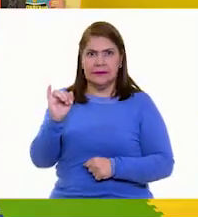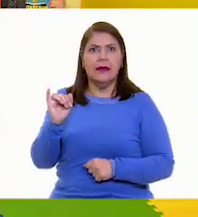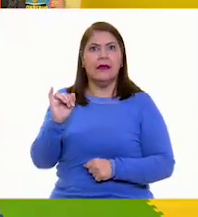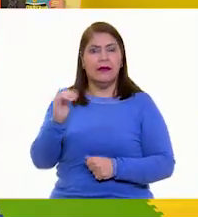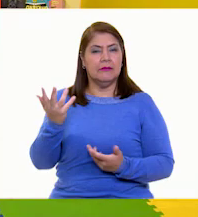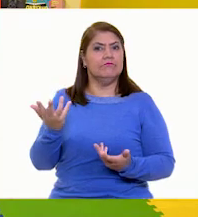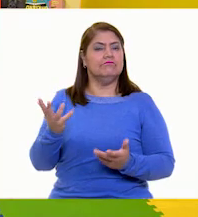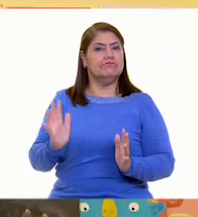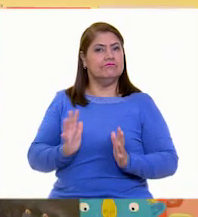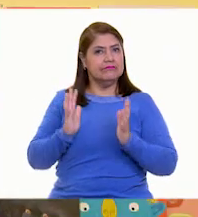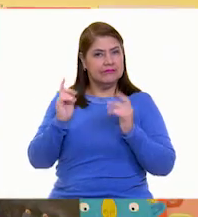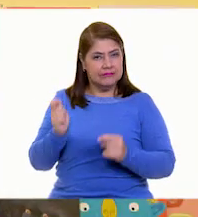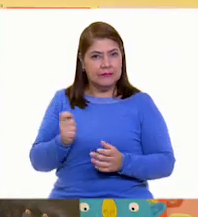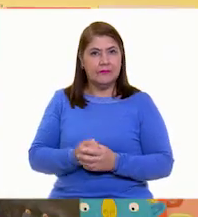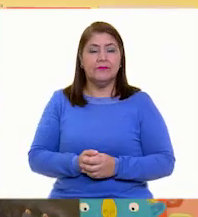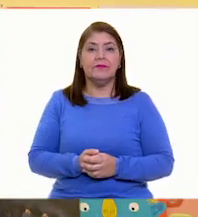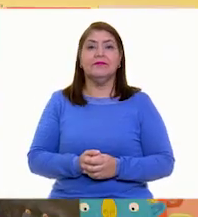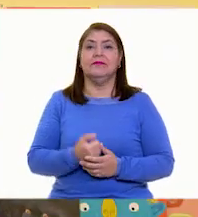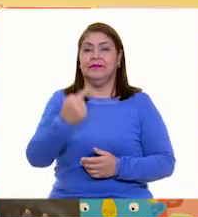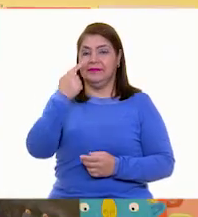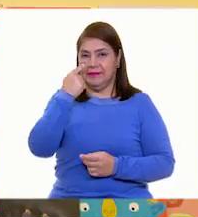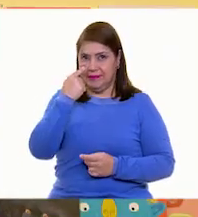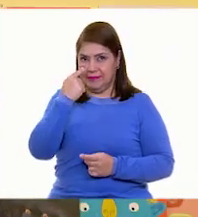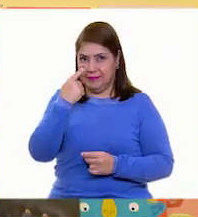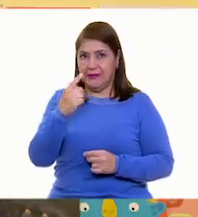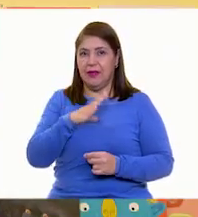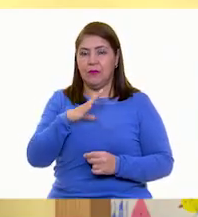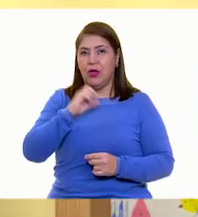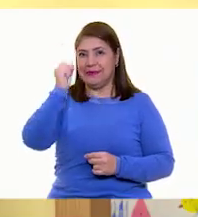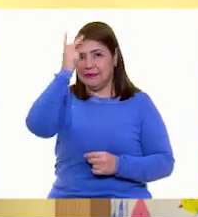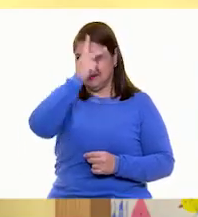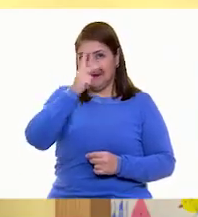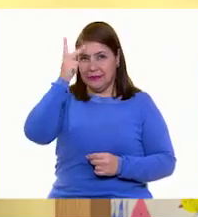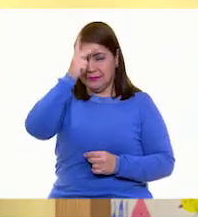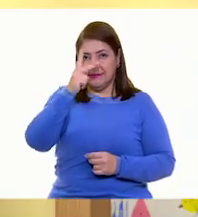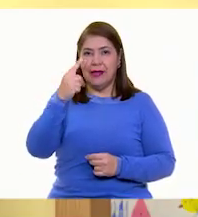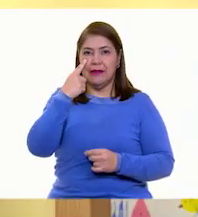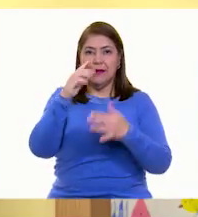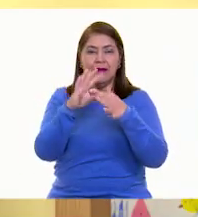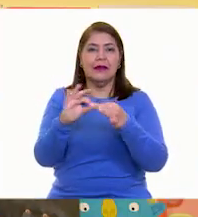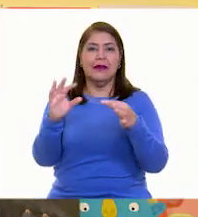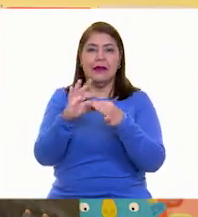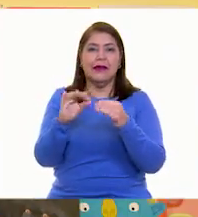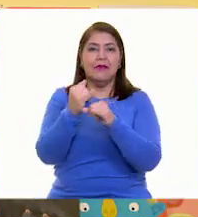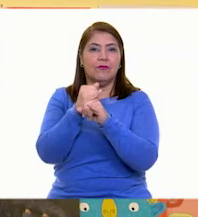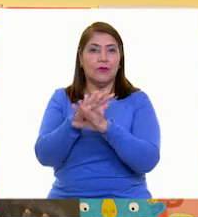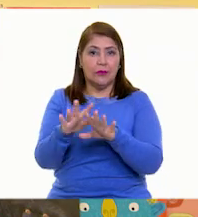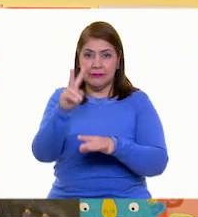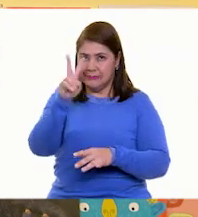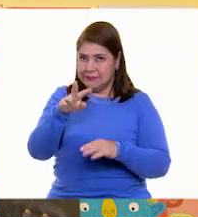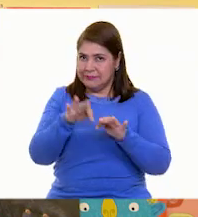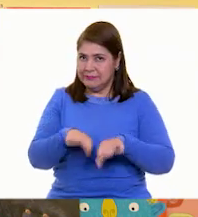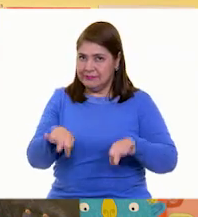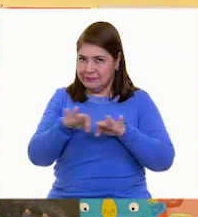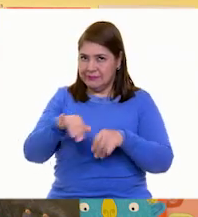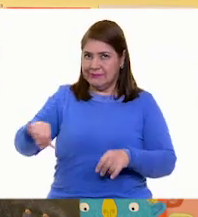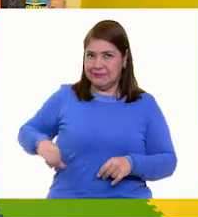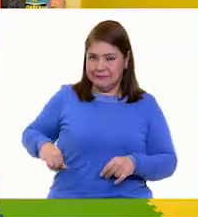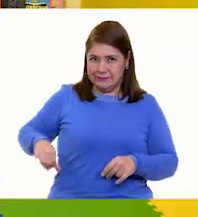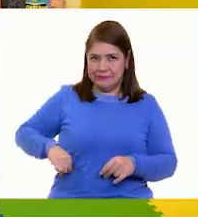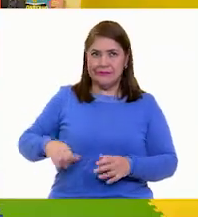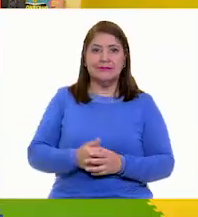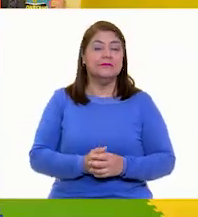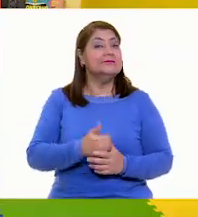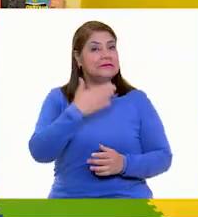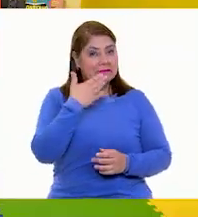diría? Vamos a escuchar a la psicóloga que nos comentará información muy interesante.